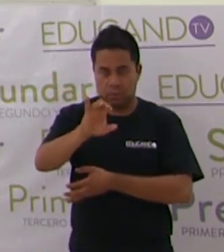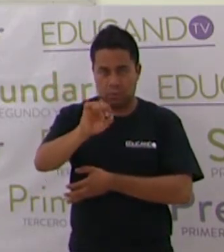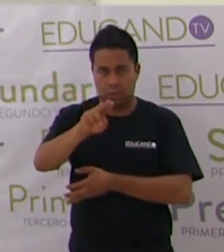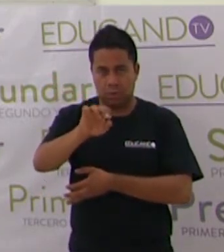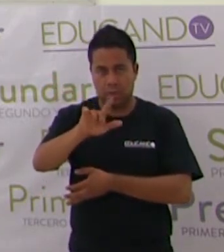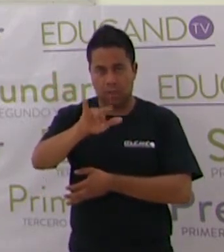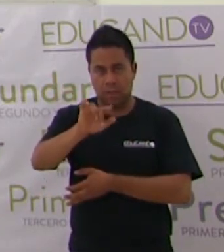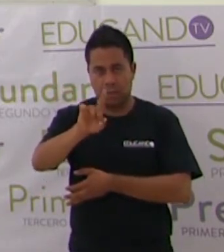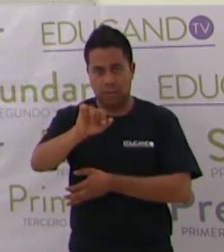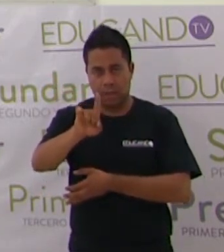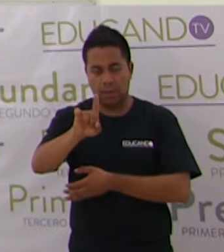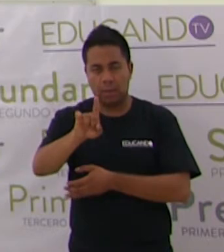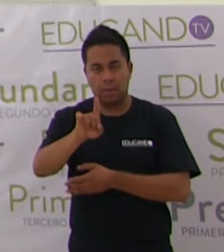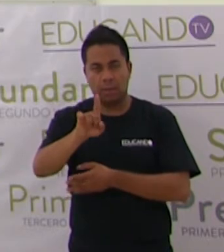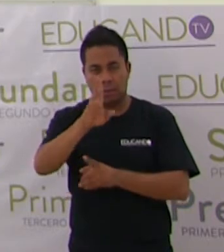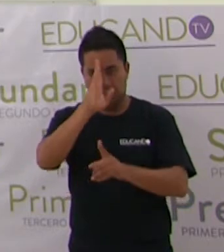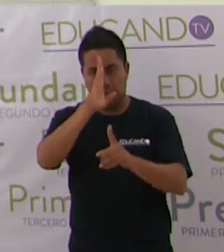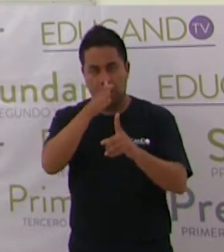directa. ¿Sí?